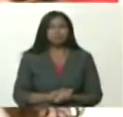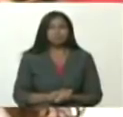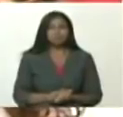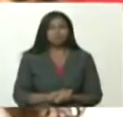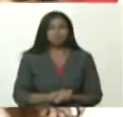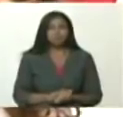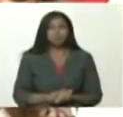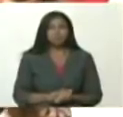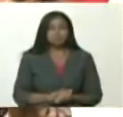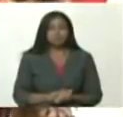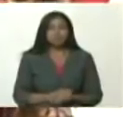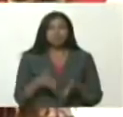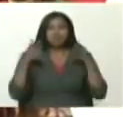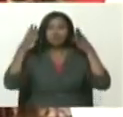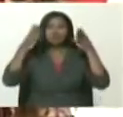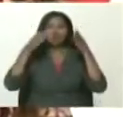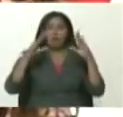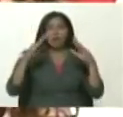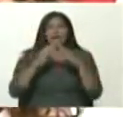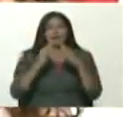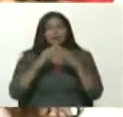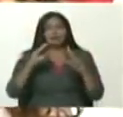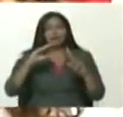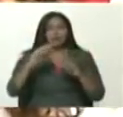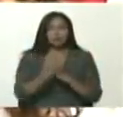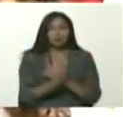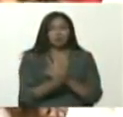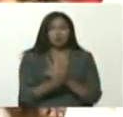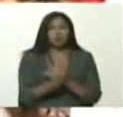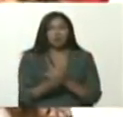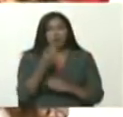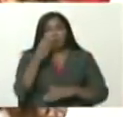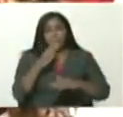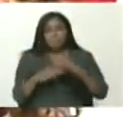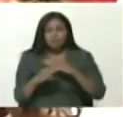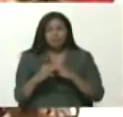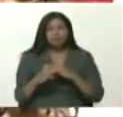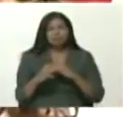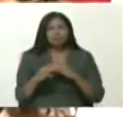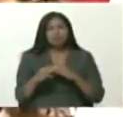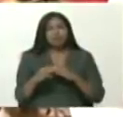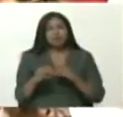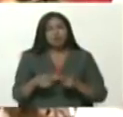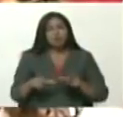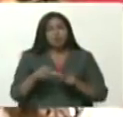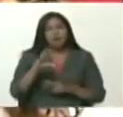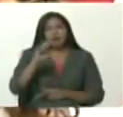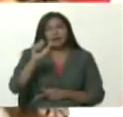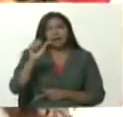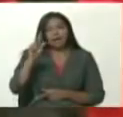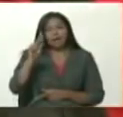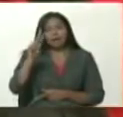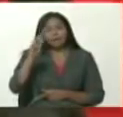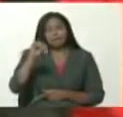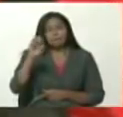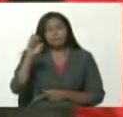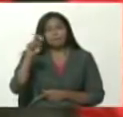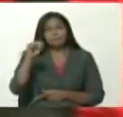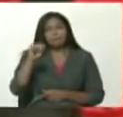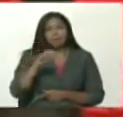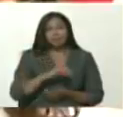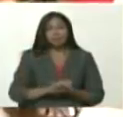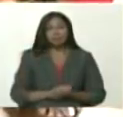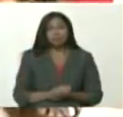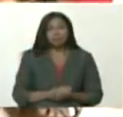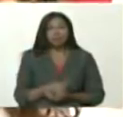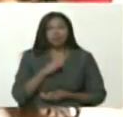formándose en una casa de la cultura muy humilde en el barrio El Carmen, muy humilde en el barrio El